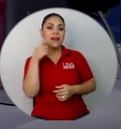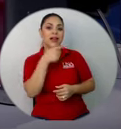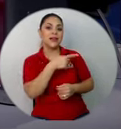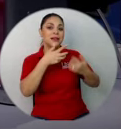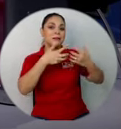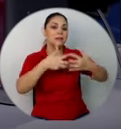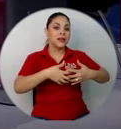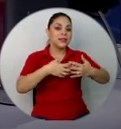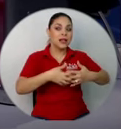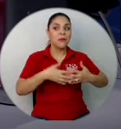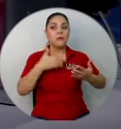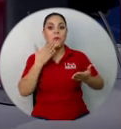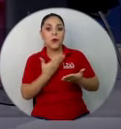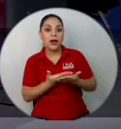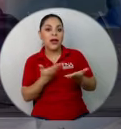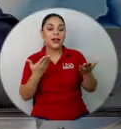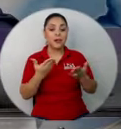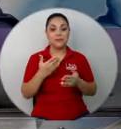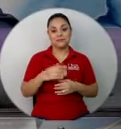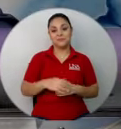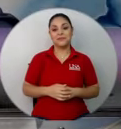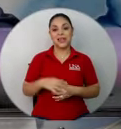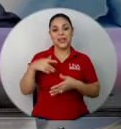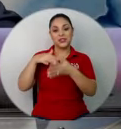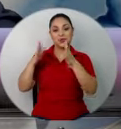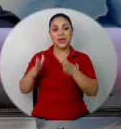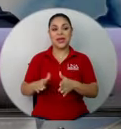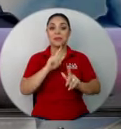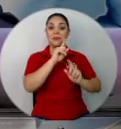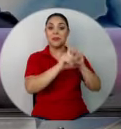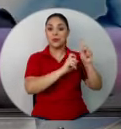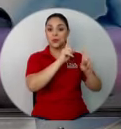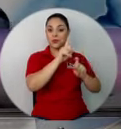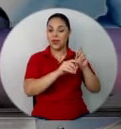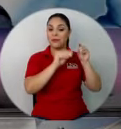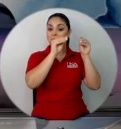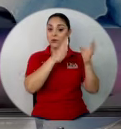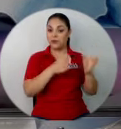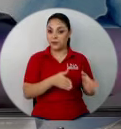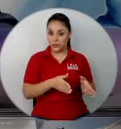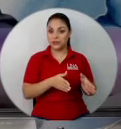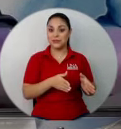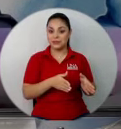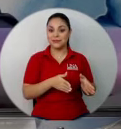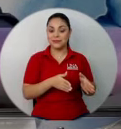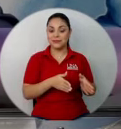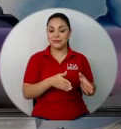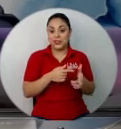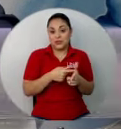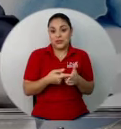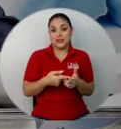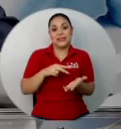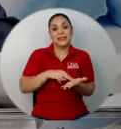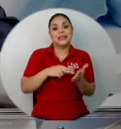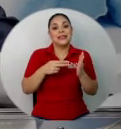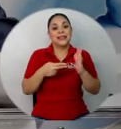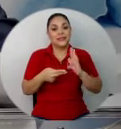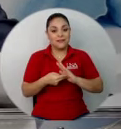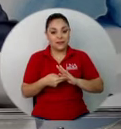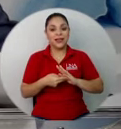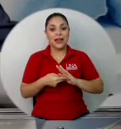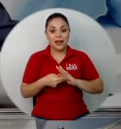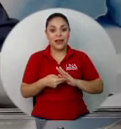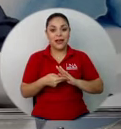empresa, es estable. Bueno, y todas esas preguntas que inconscientemente están haciendo los muchachos y las muchachas se están